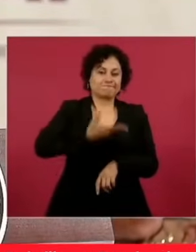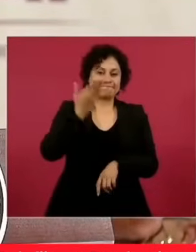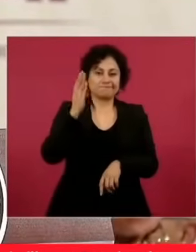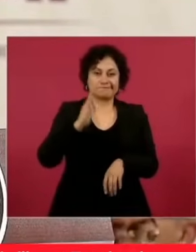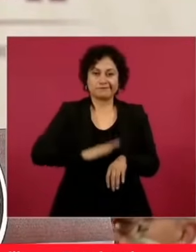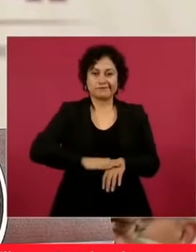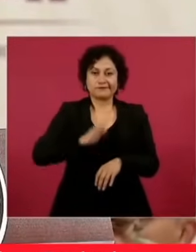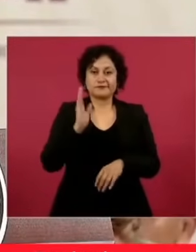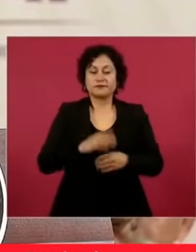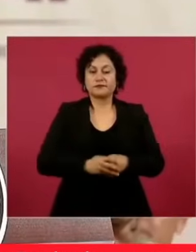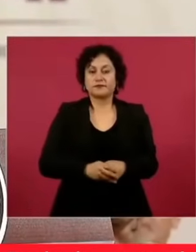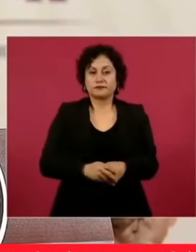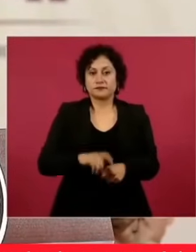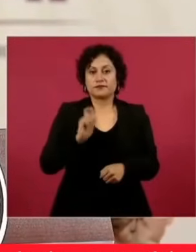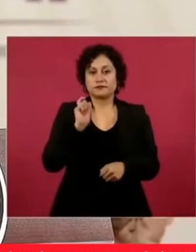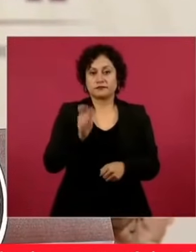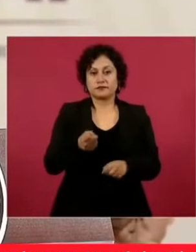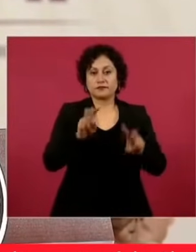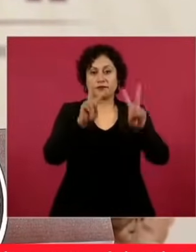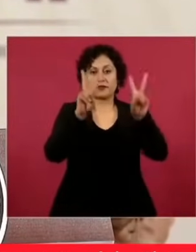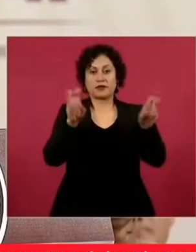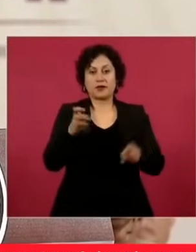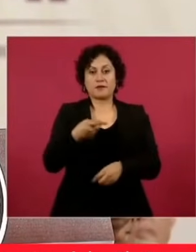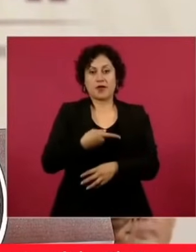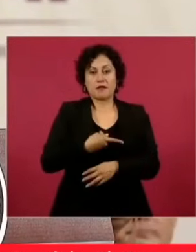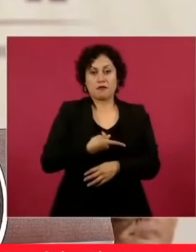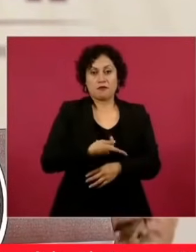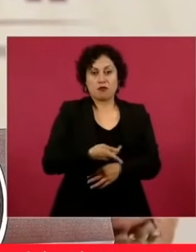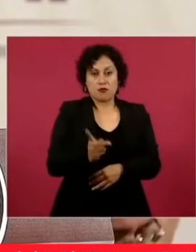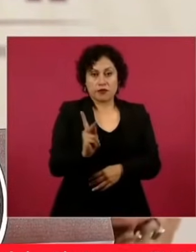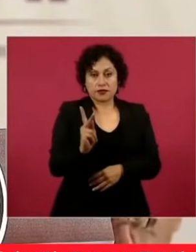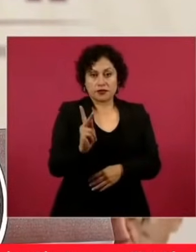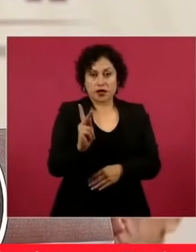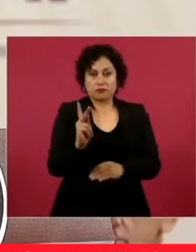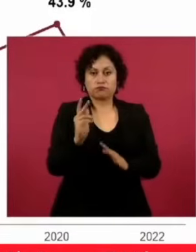La reducción de la pobreza, a pesar de la pandemia.